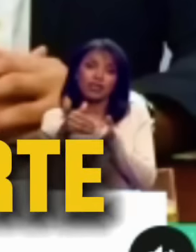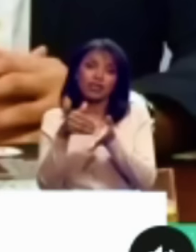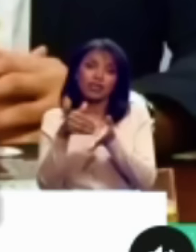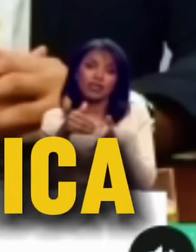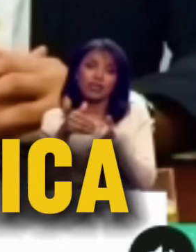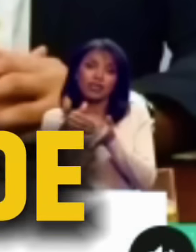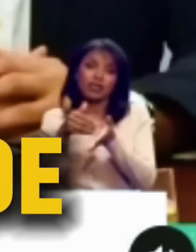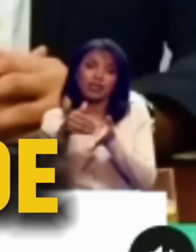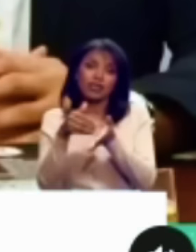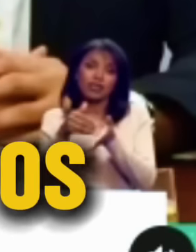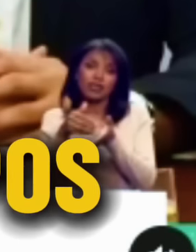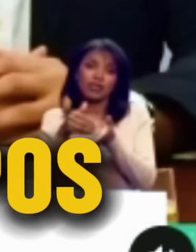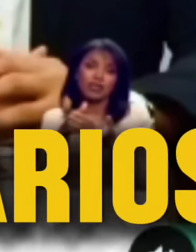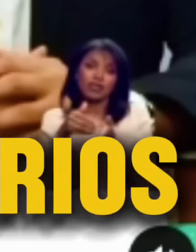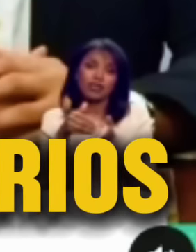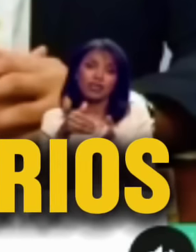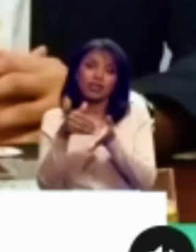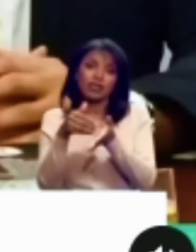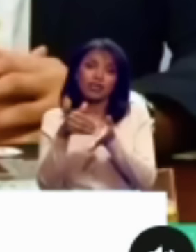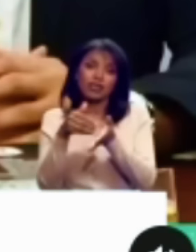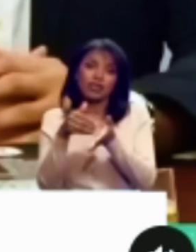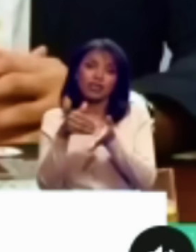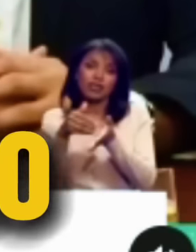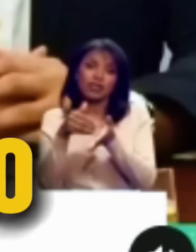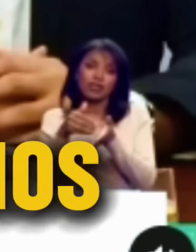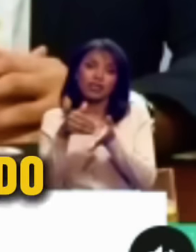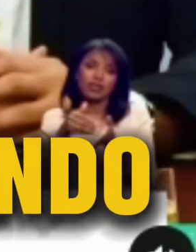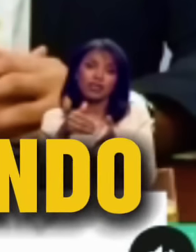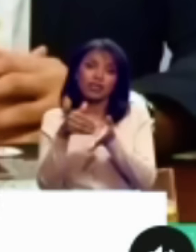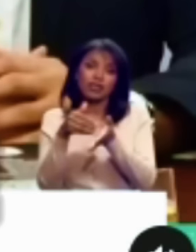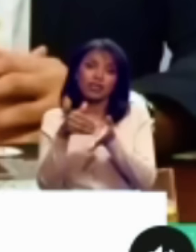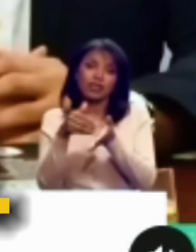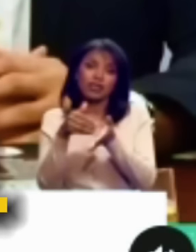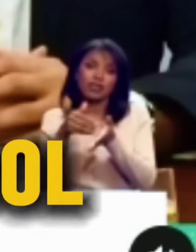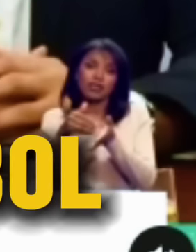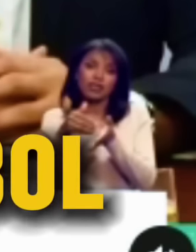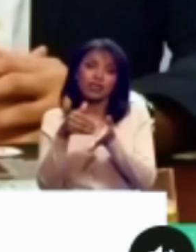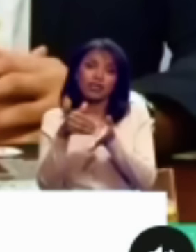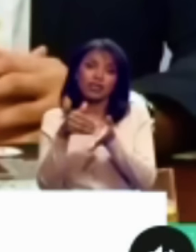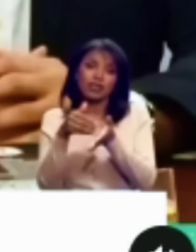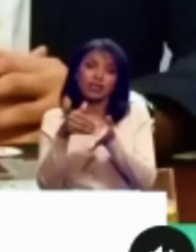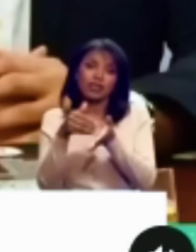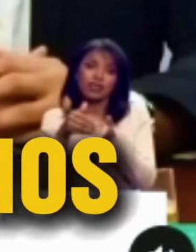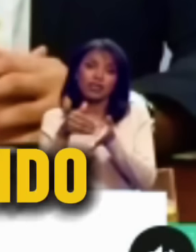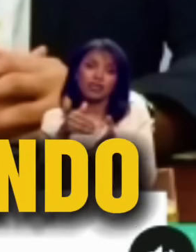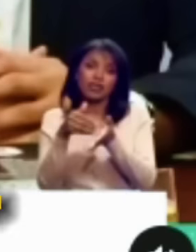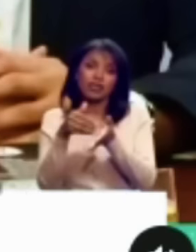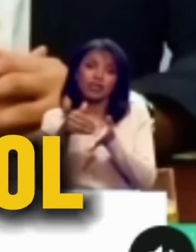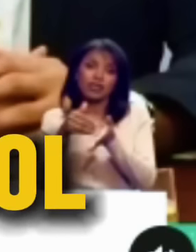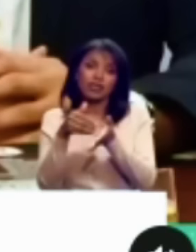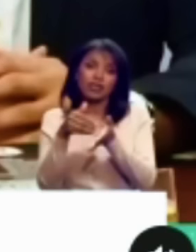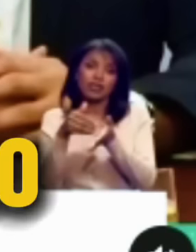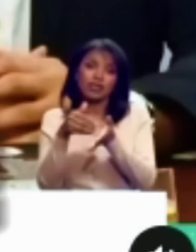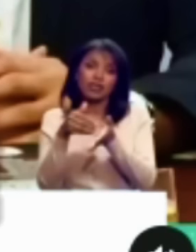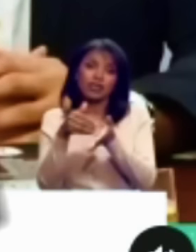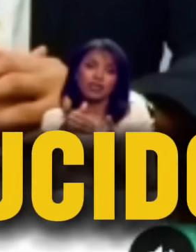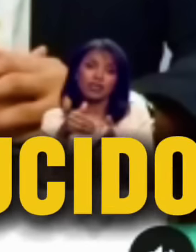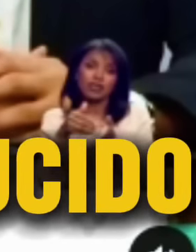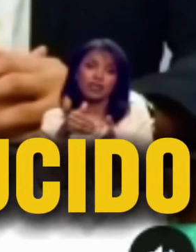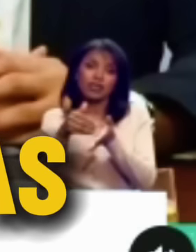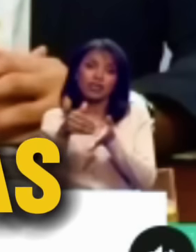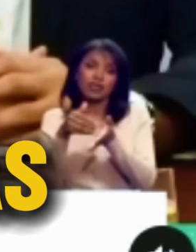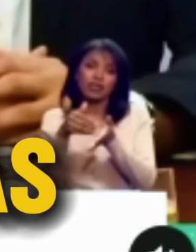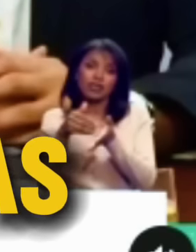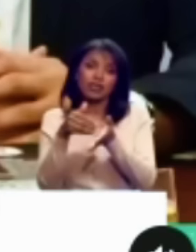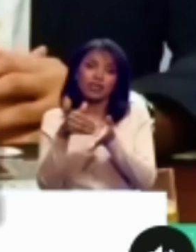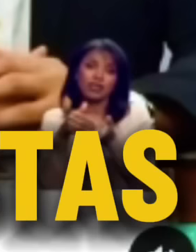El deporte se practica desde tiempos milenarios. Pero estamos hablando del béisbol y estamos hablando del fútbol y cómo se han